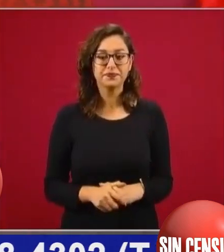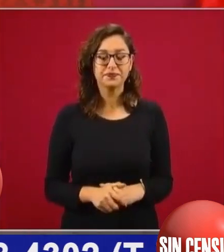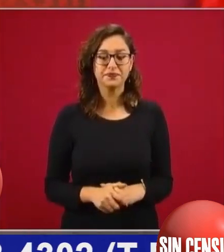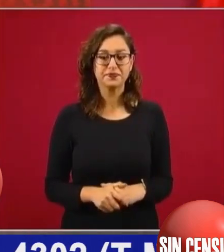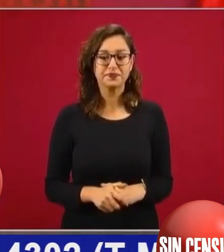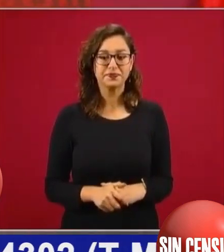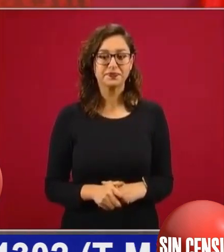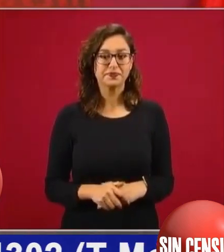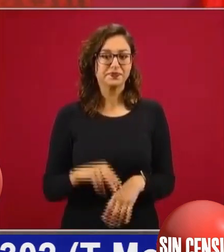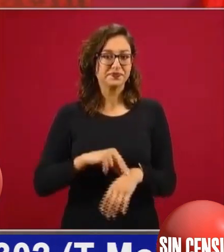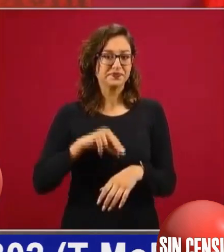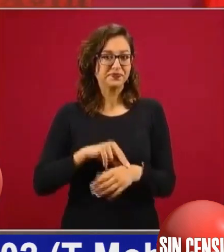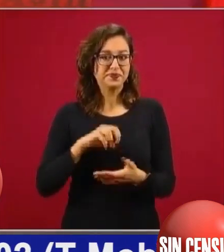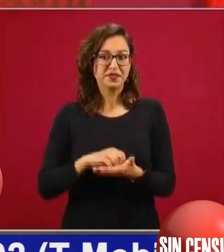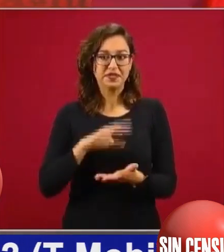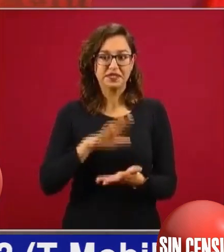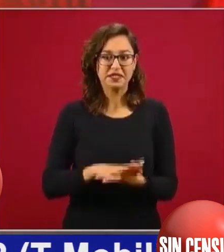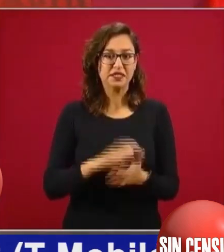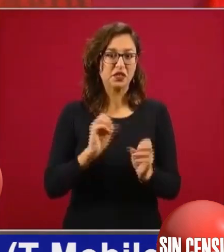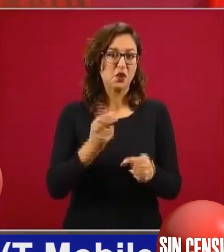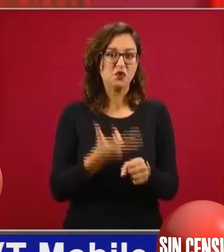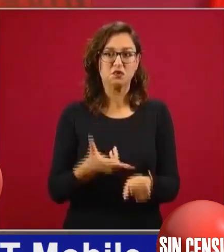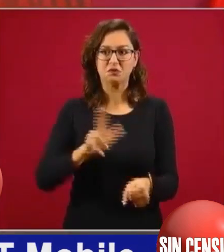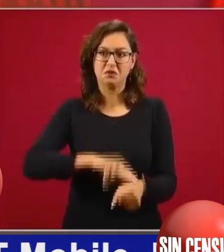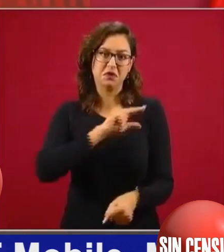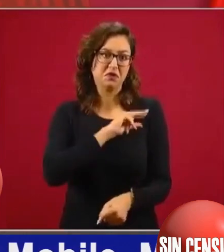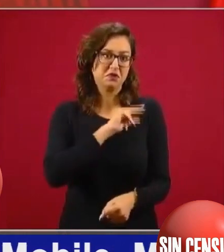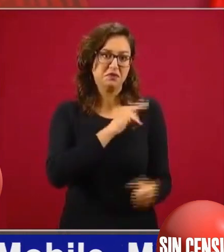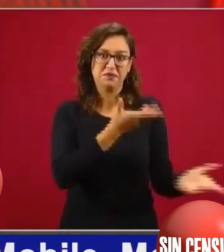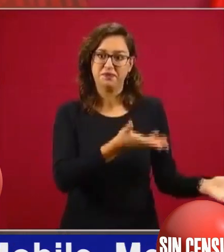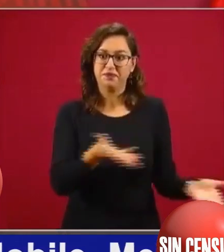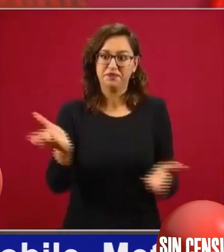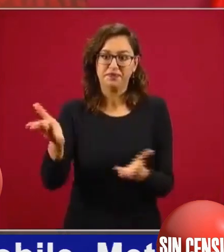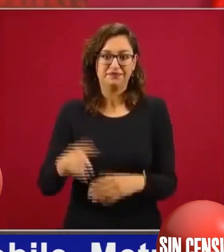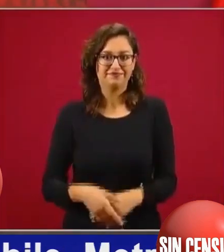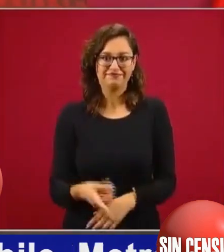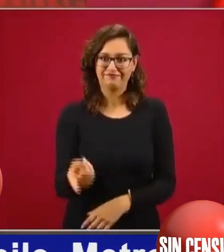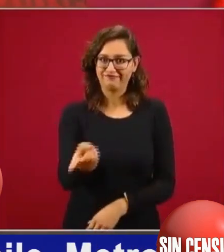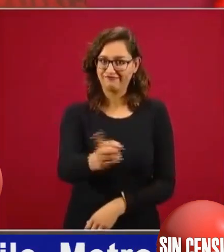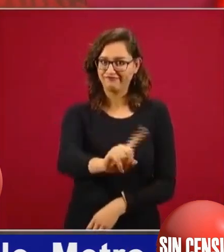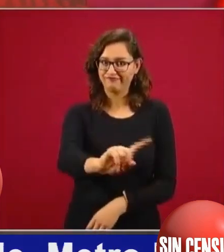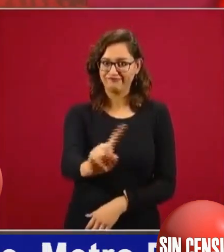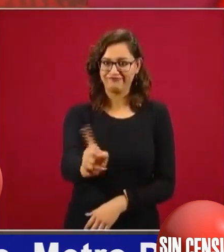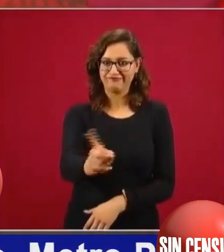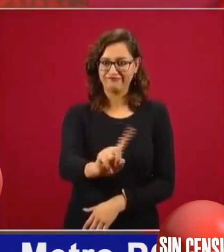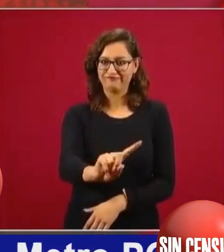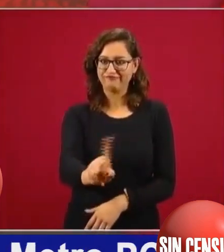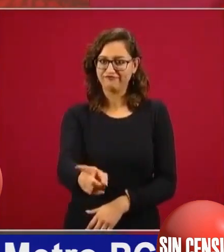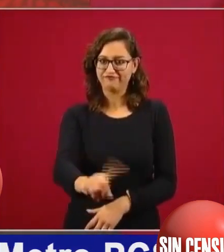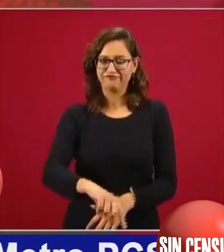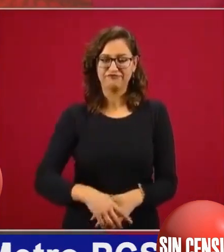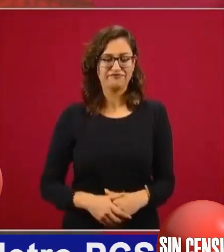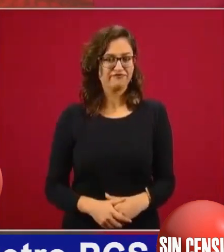consultas o en hospitales privados. No,